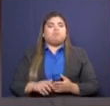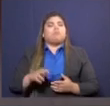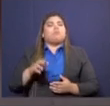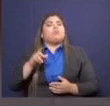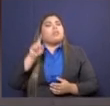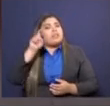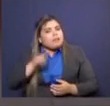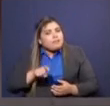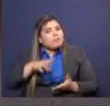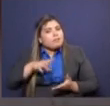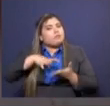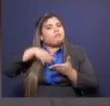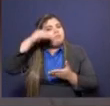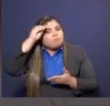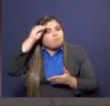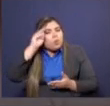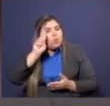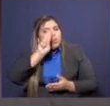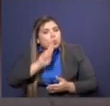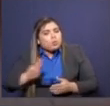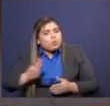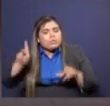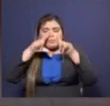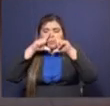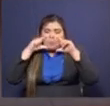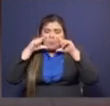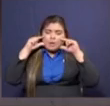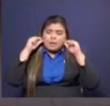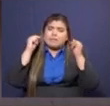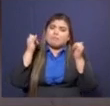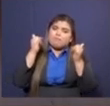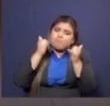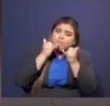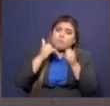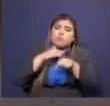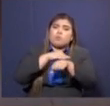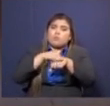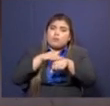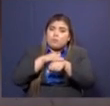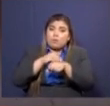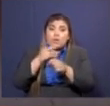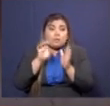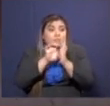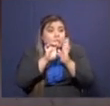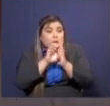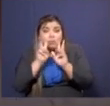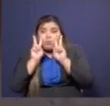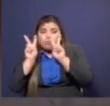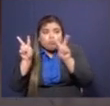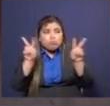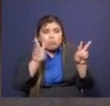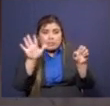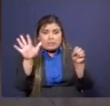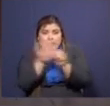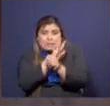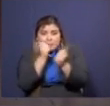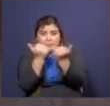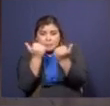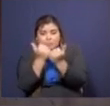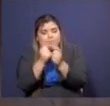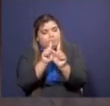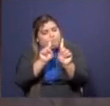Utilicemos cuando tengamos que hacerlo nuestras mascarillas, utilicemos ese distanciamiento social.